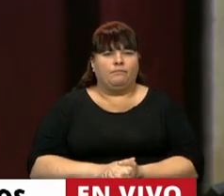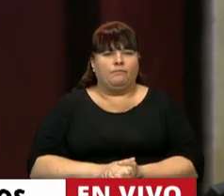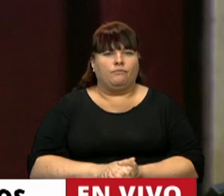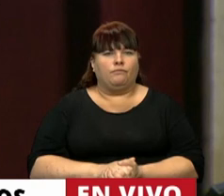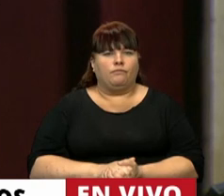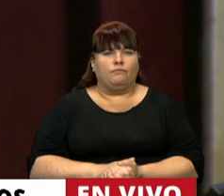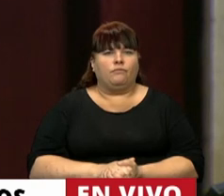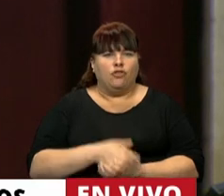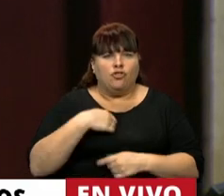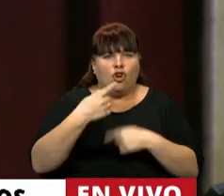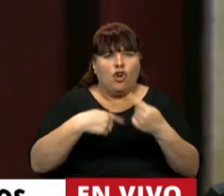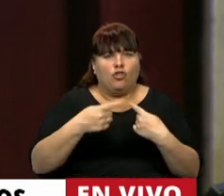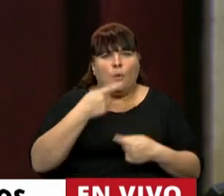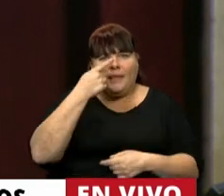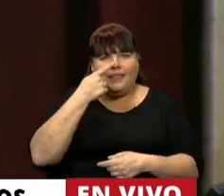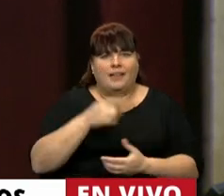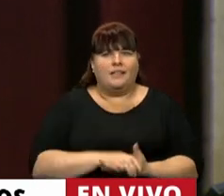No, yo lo sigo porque me interesa mucho.